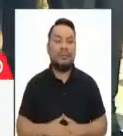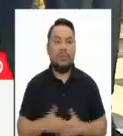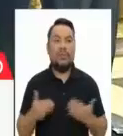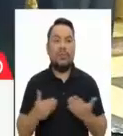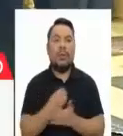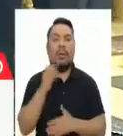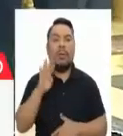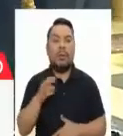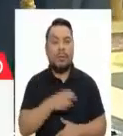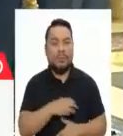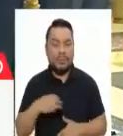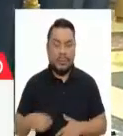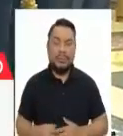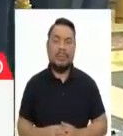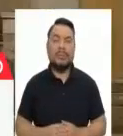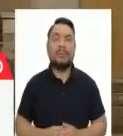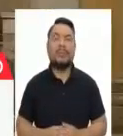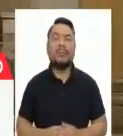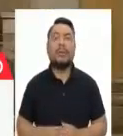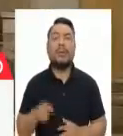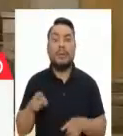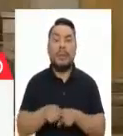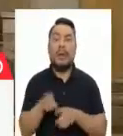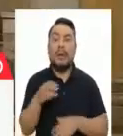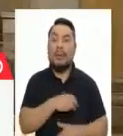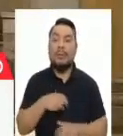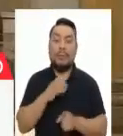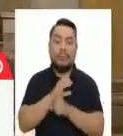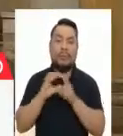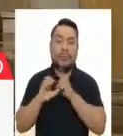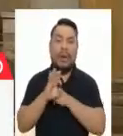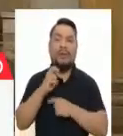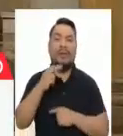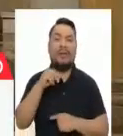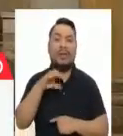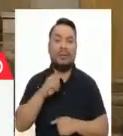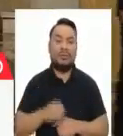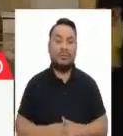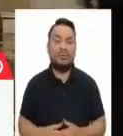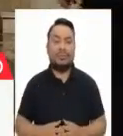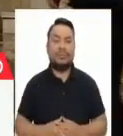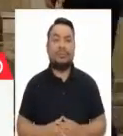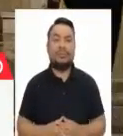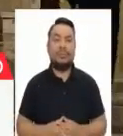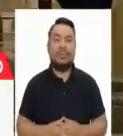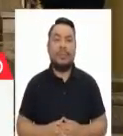de suscribirte a nuestro canal dale muchos like y lo más importante comparte nuestra información con nosotros será hasta la próxima